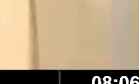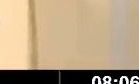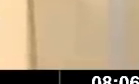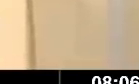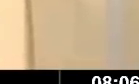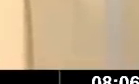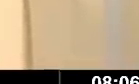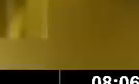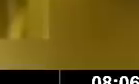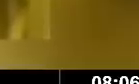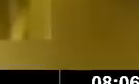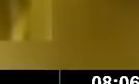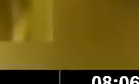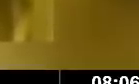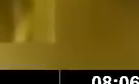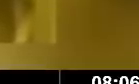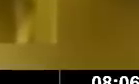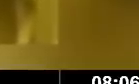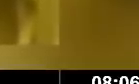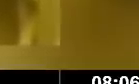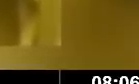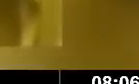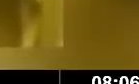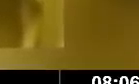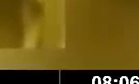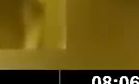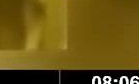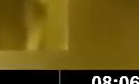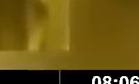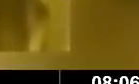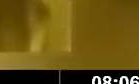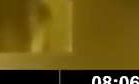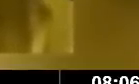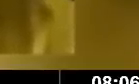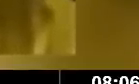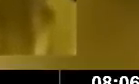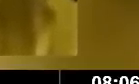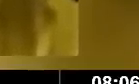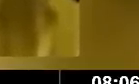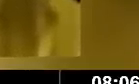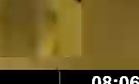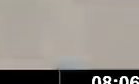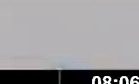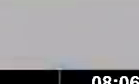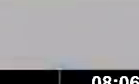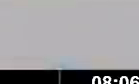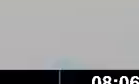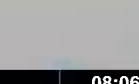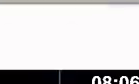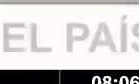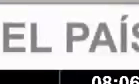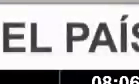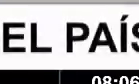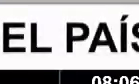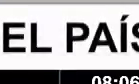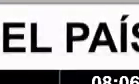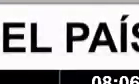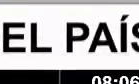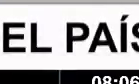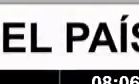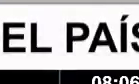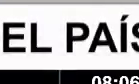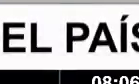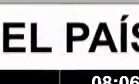Salgado. Ayer lo definía el presidente Boric al nombrarlo, daba las señales, ¿no? Ya lo decíamos, el primer subsecretario de